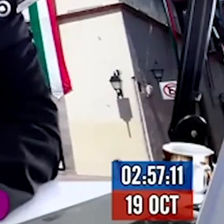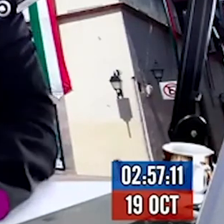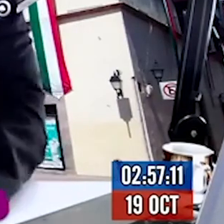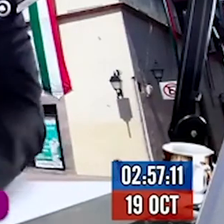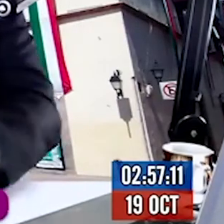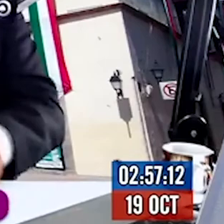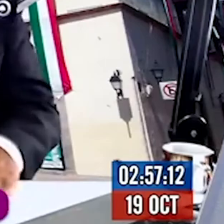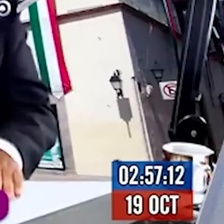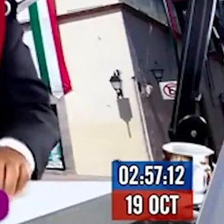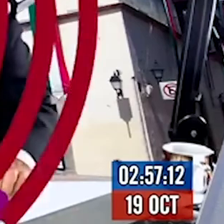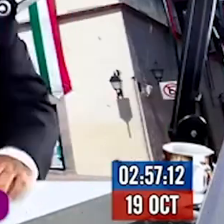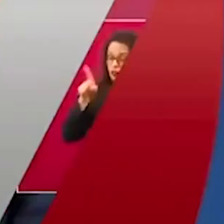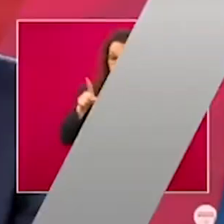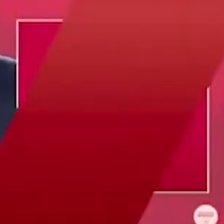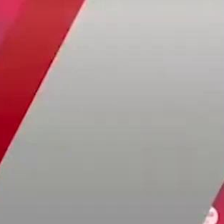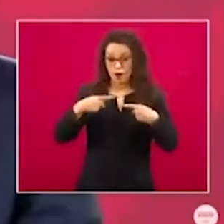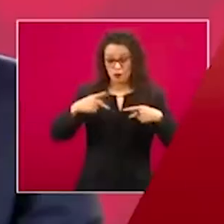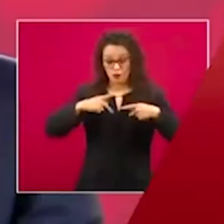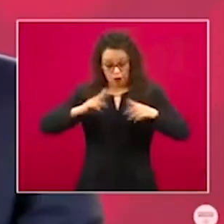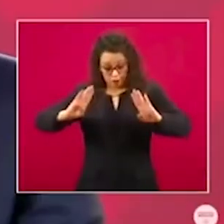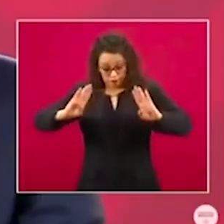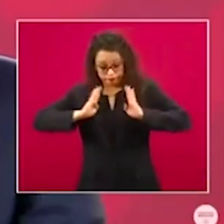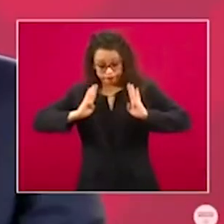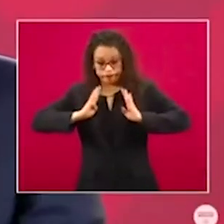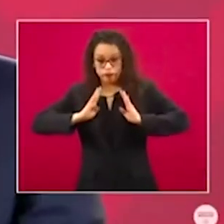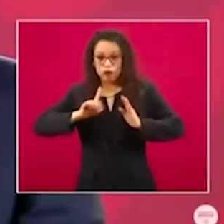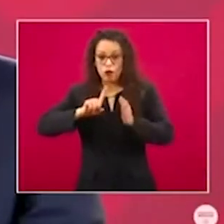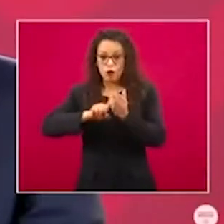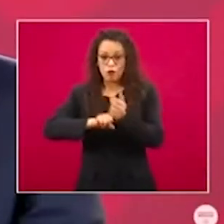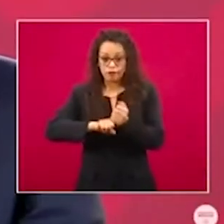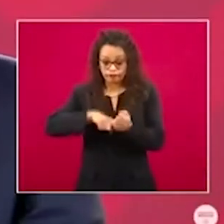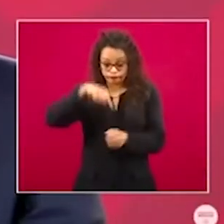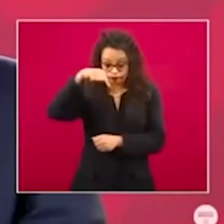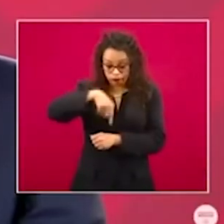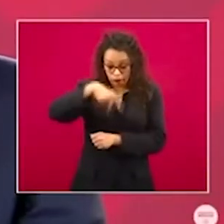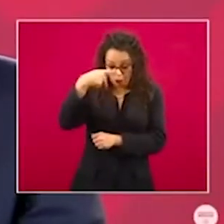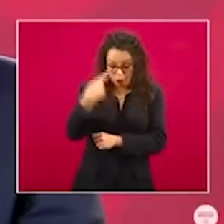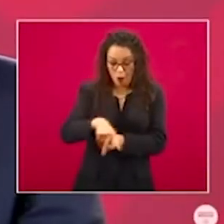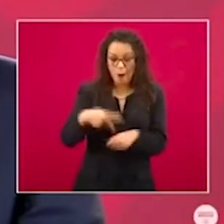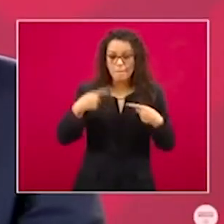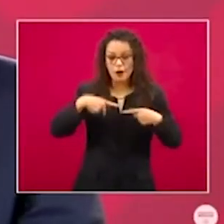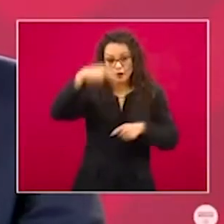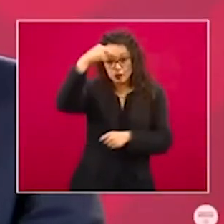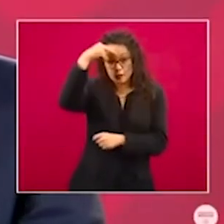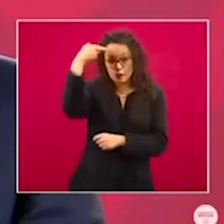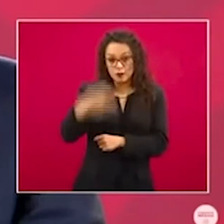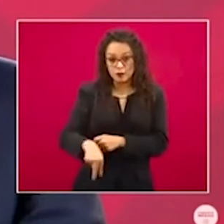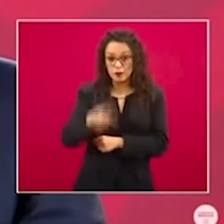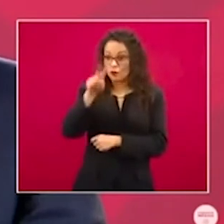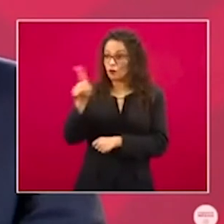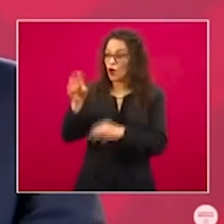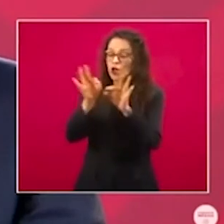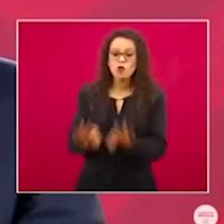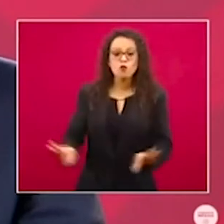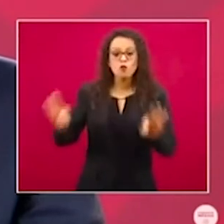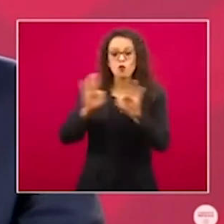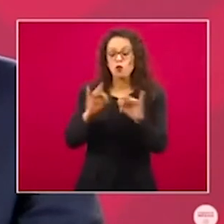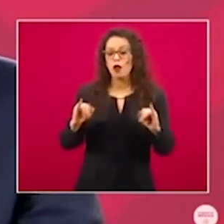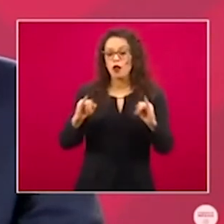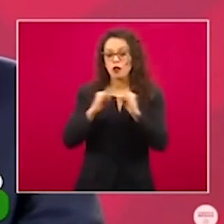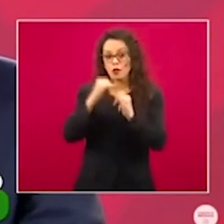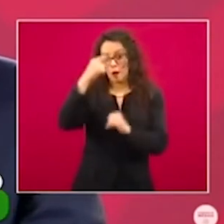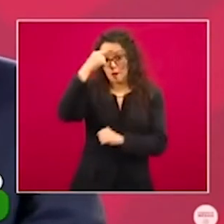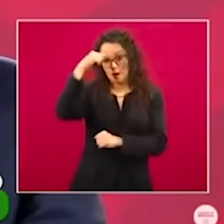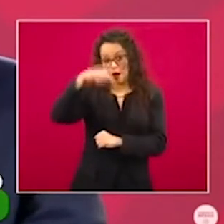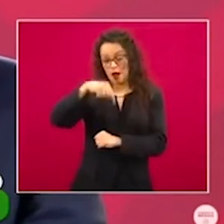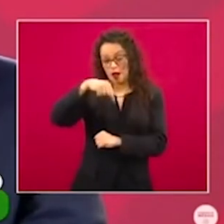Defensa. Es una muy importante institución del Estado mexicano. Entonces